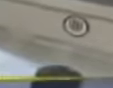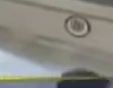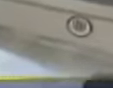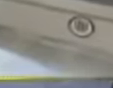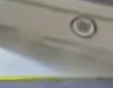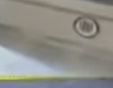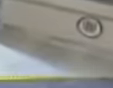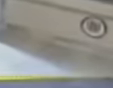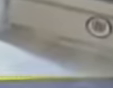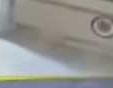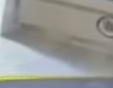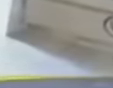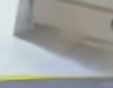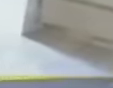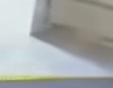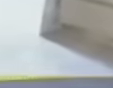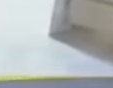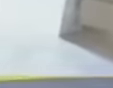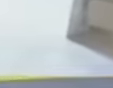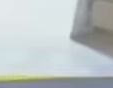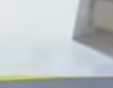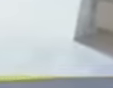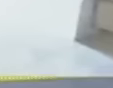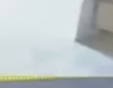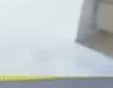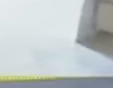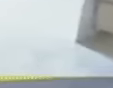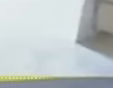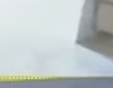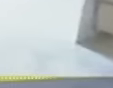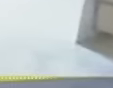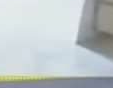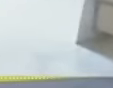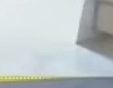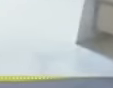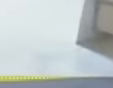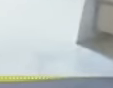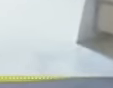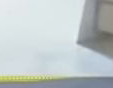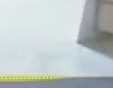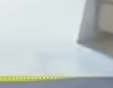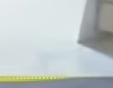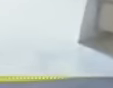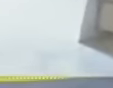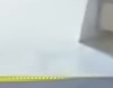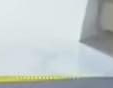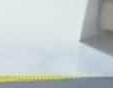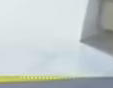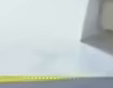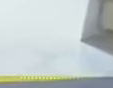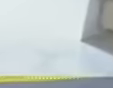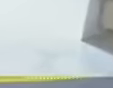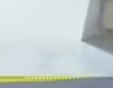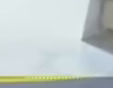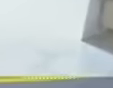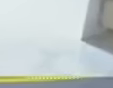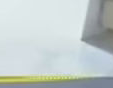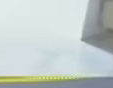en unas relaciones ganar-ganar en el ámbito de los hidrocarburos gaseosos.